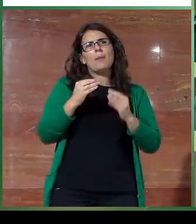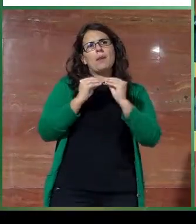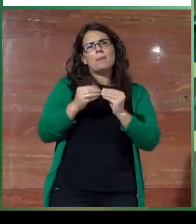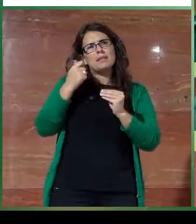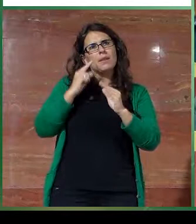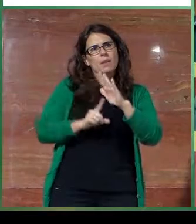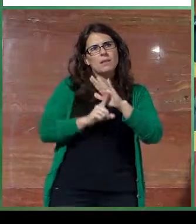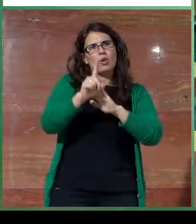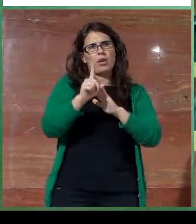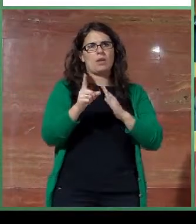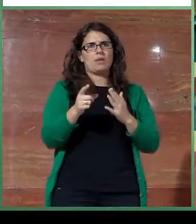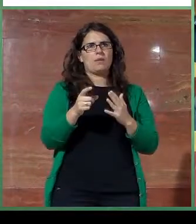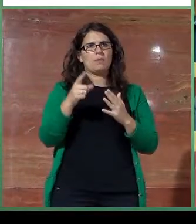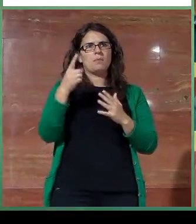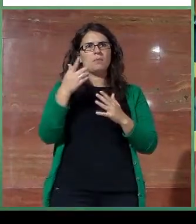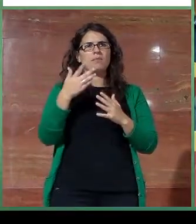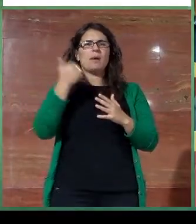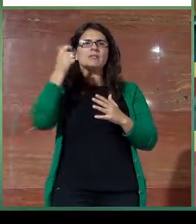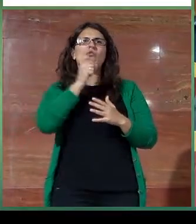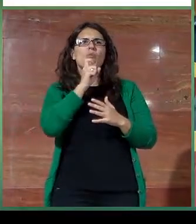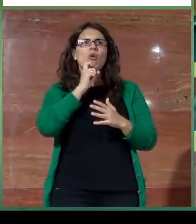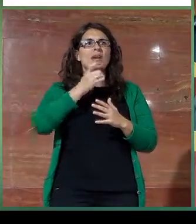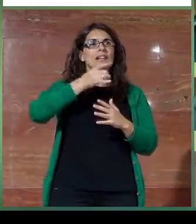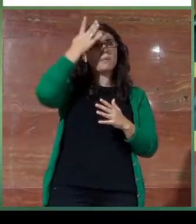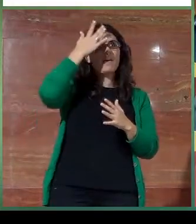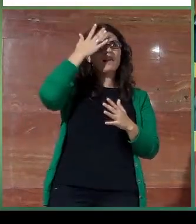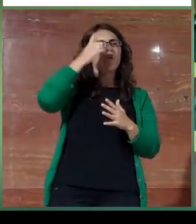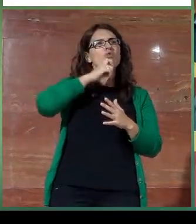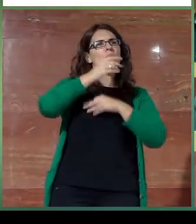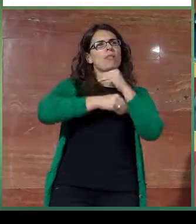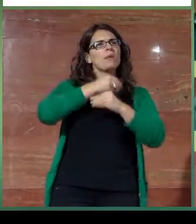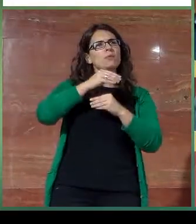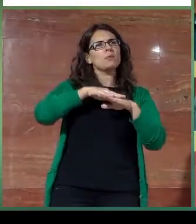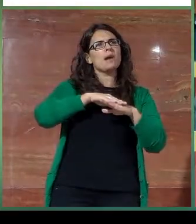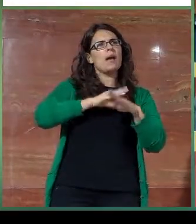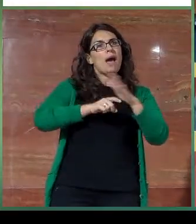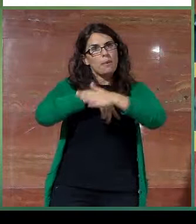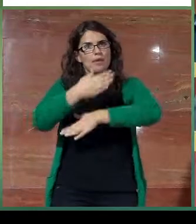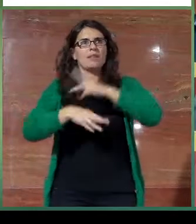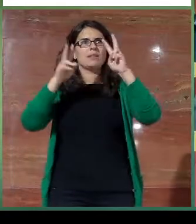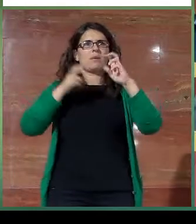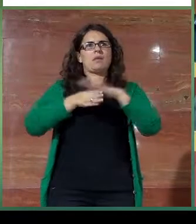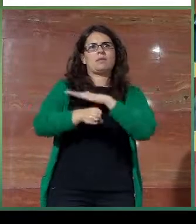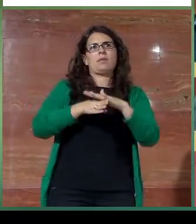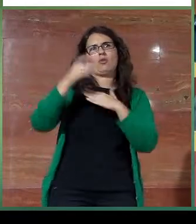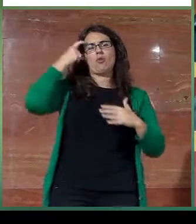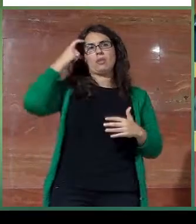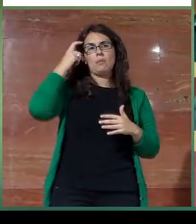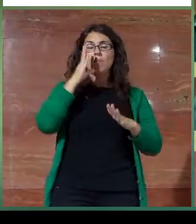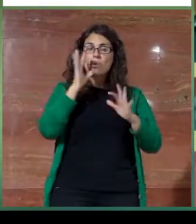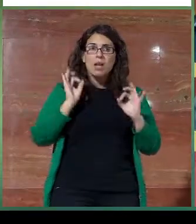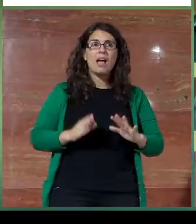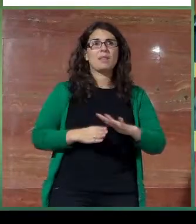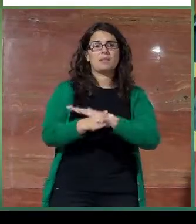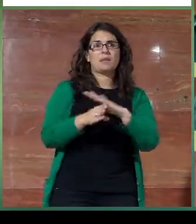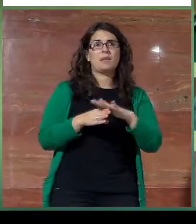seguir? ¿Cómo enfocar la creatividad para avanzar en el tema de la accesibilidad cognitiva? Puesto que la accesibilidad, desde el punto de vista